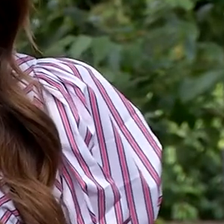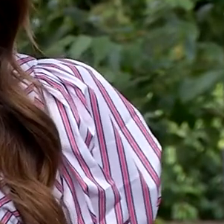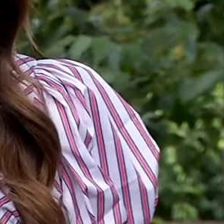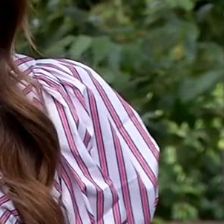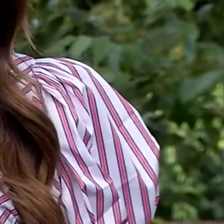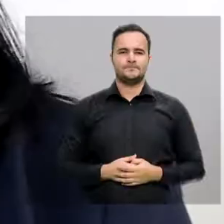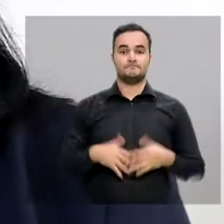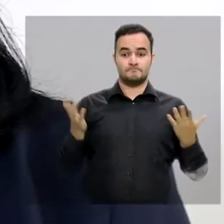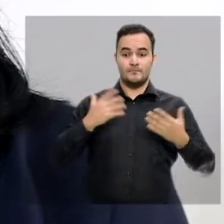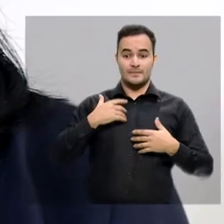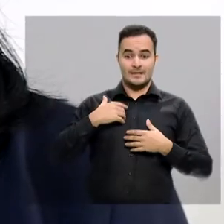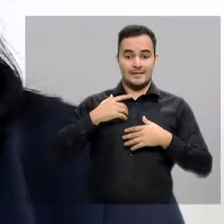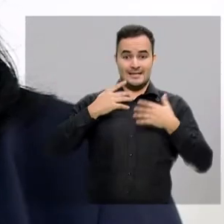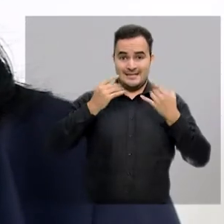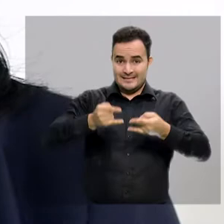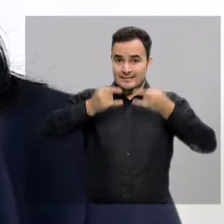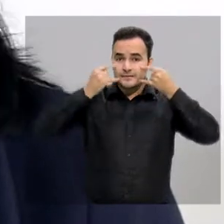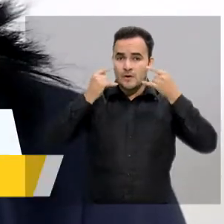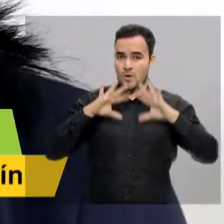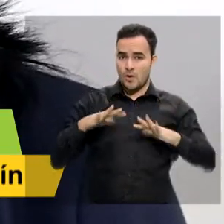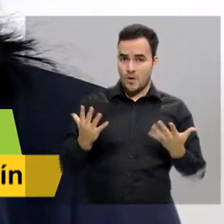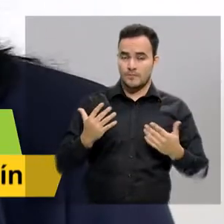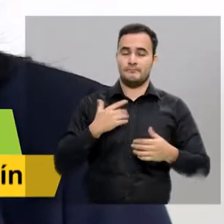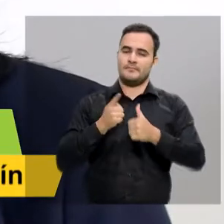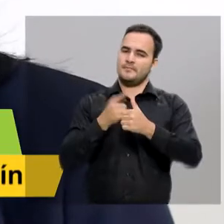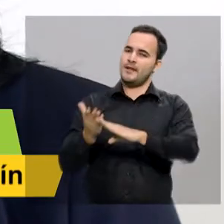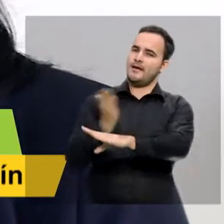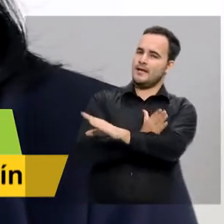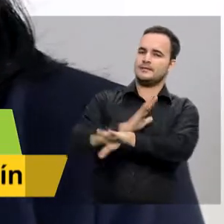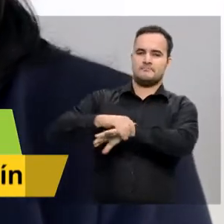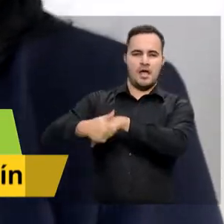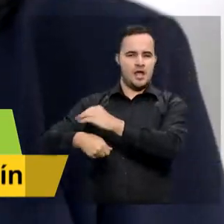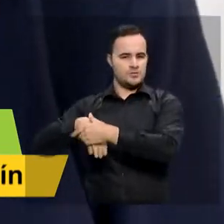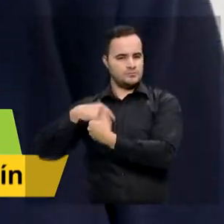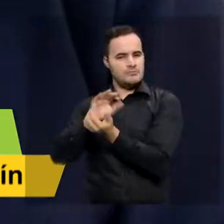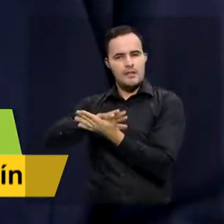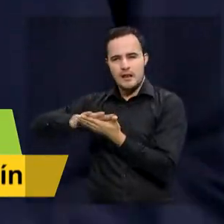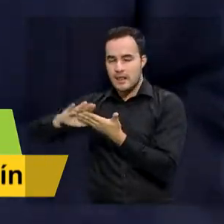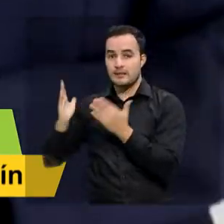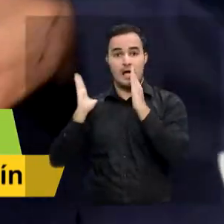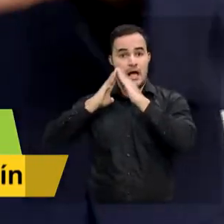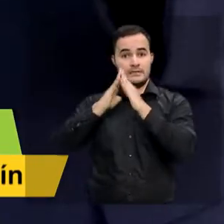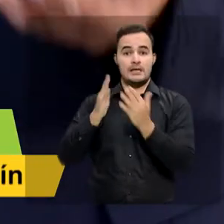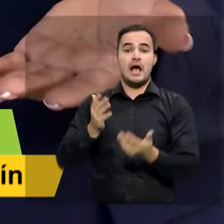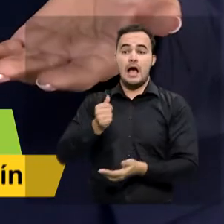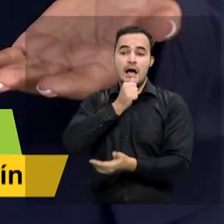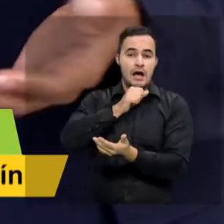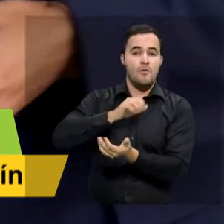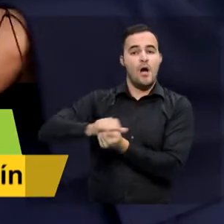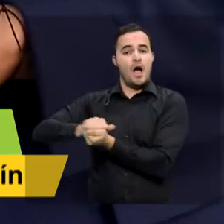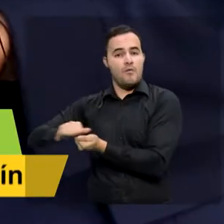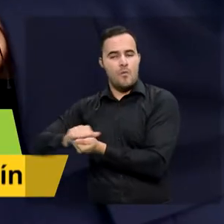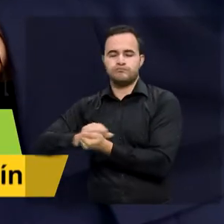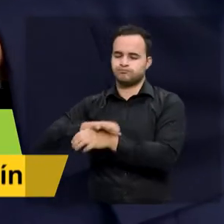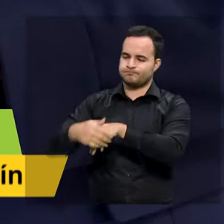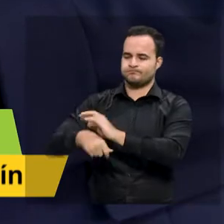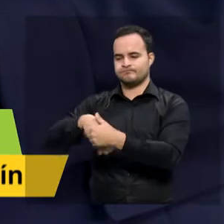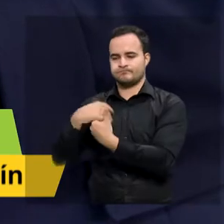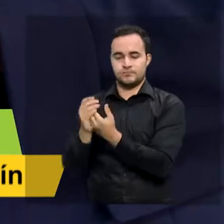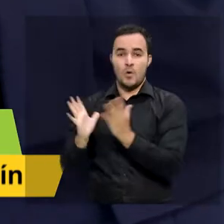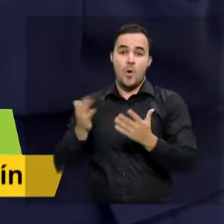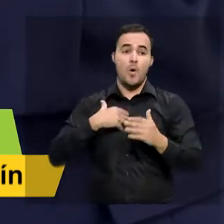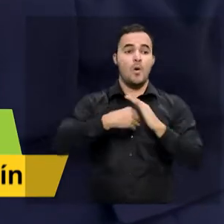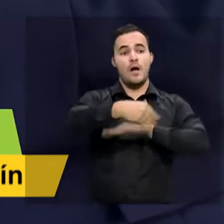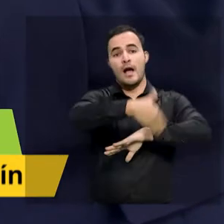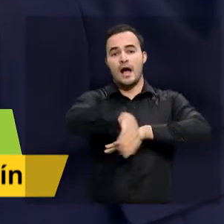acciones. Cuando me voy a colocar el tapabocas, siempre debo higienizar las manos primero. Si estoy en casa, lo hago con agua y jabón, o